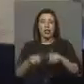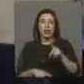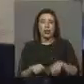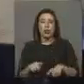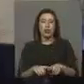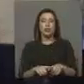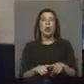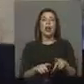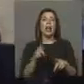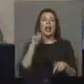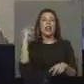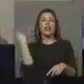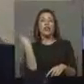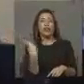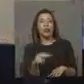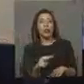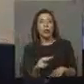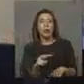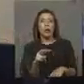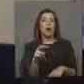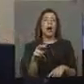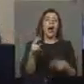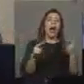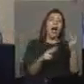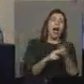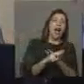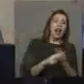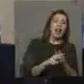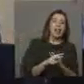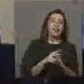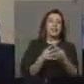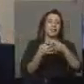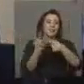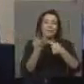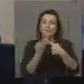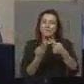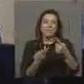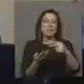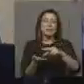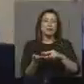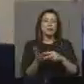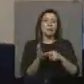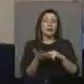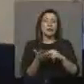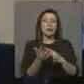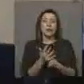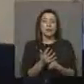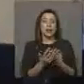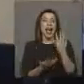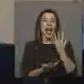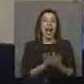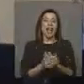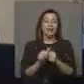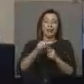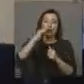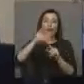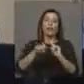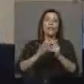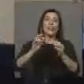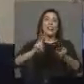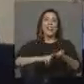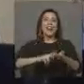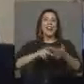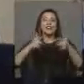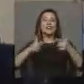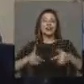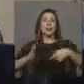superposición de dominio, pisatarios, arrendatarios, en fin, todo ese conjunto de problemas que hay en la ruralidad, se logró materializar por